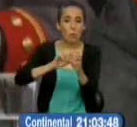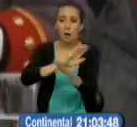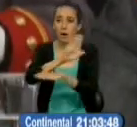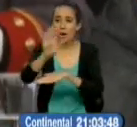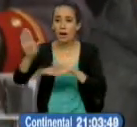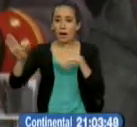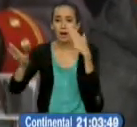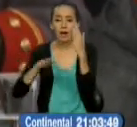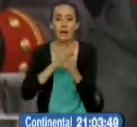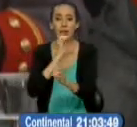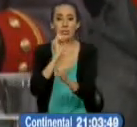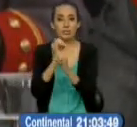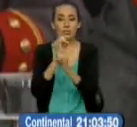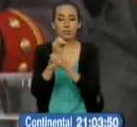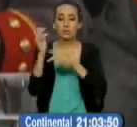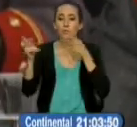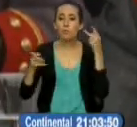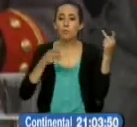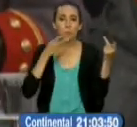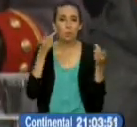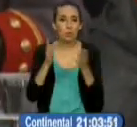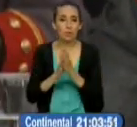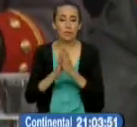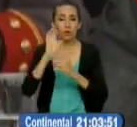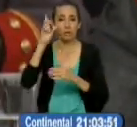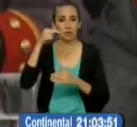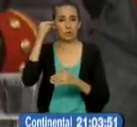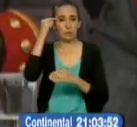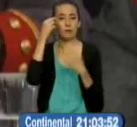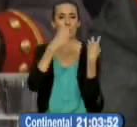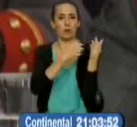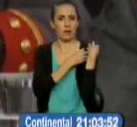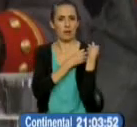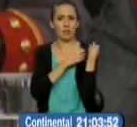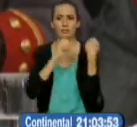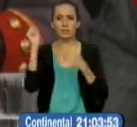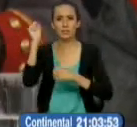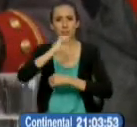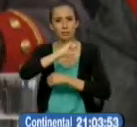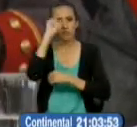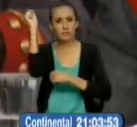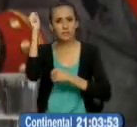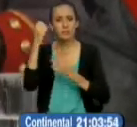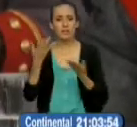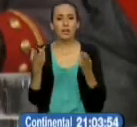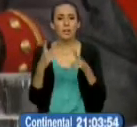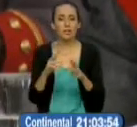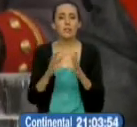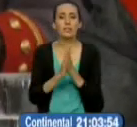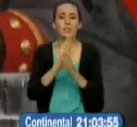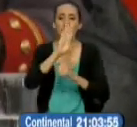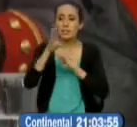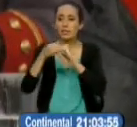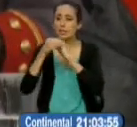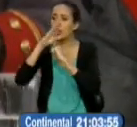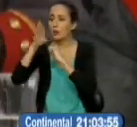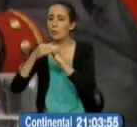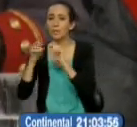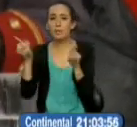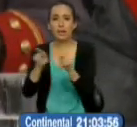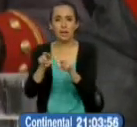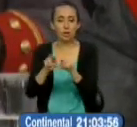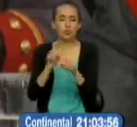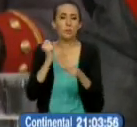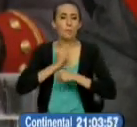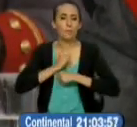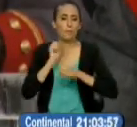público, intocable. El Estado garantiza este derecho que se sostiene con el esfuerzo y ahorro de los propios afiliados,